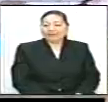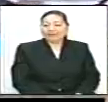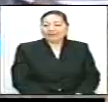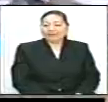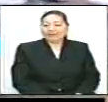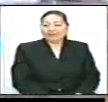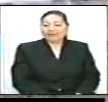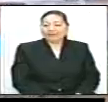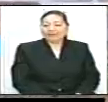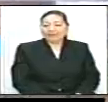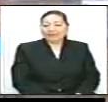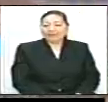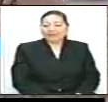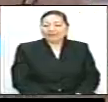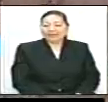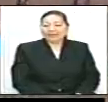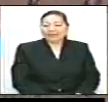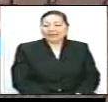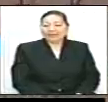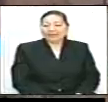Tiene la palabra el congresista Jorge Castro.